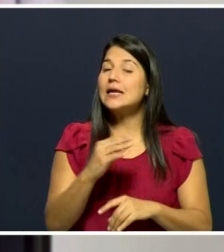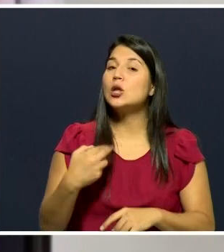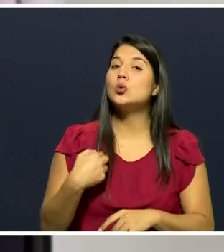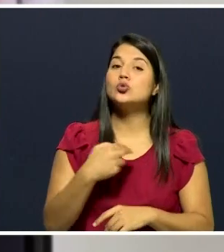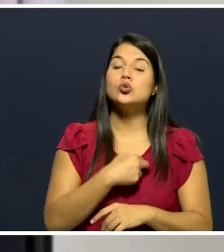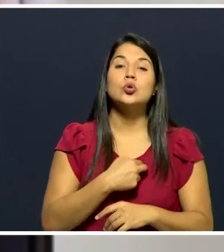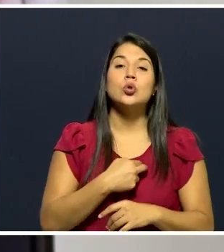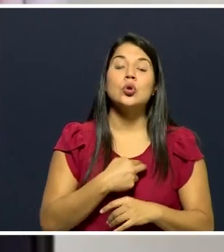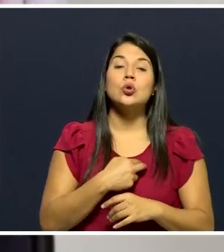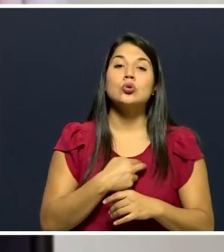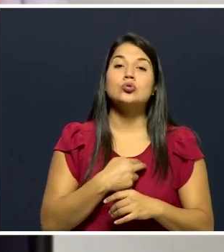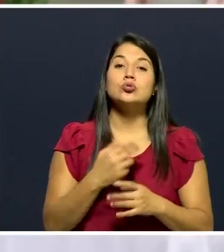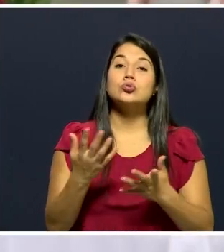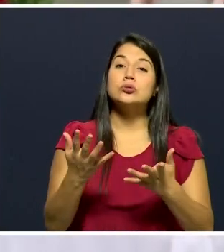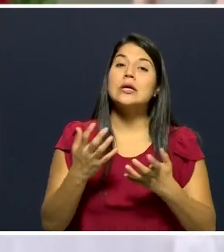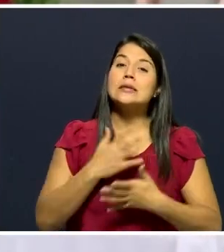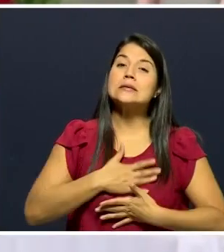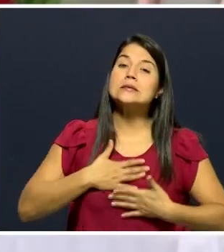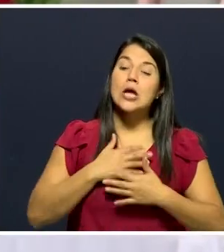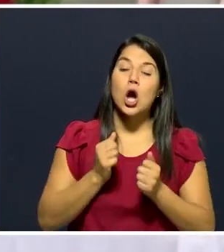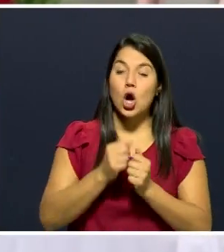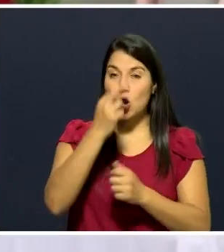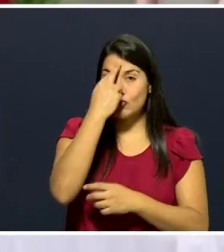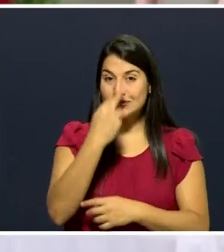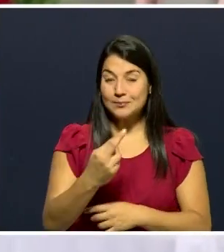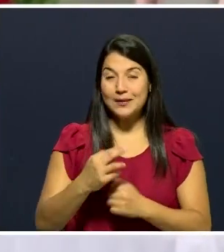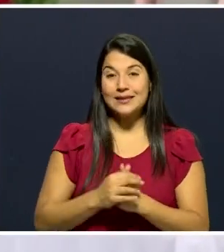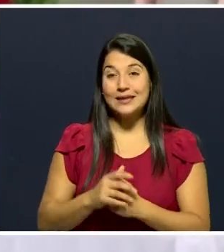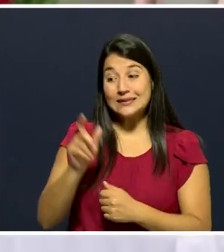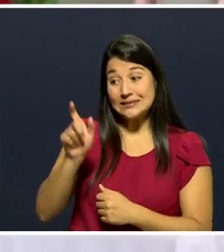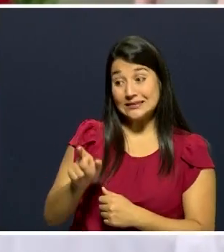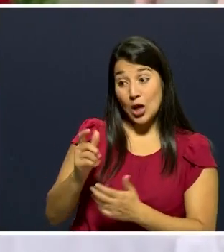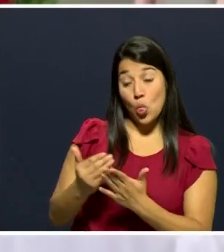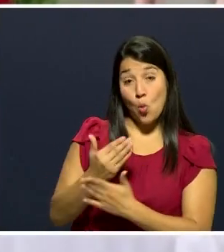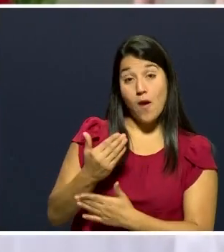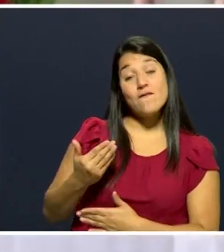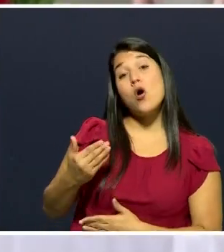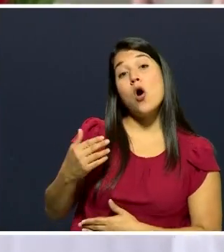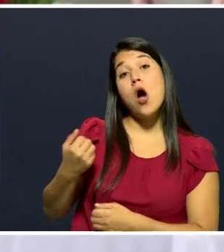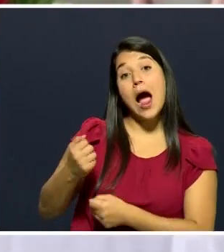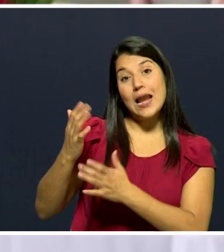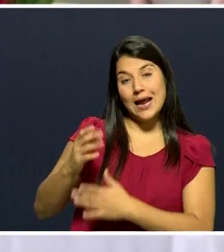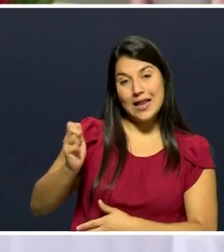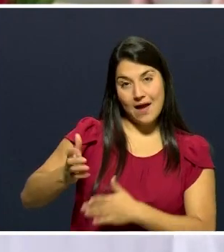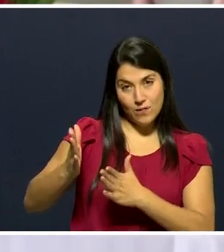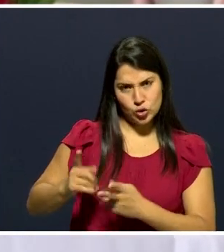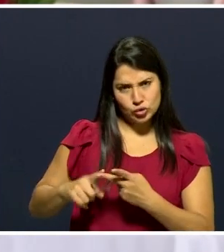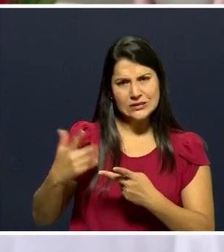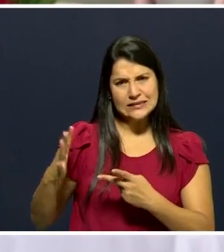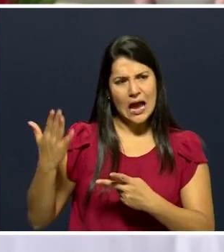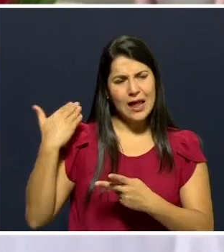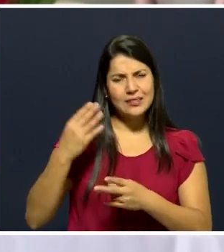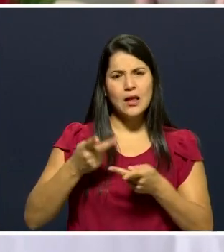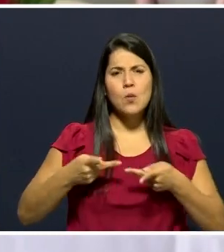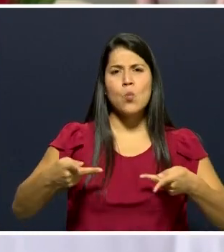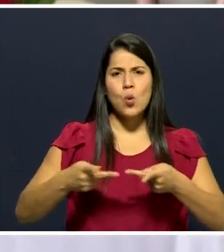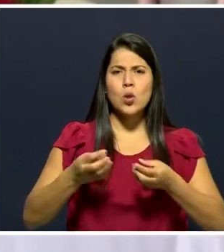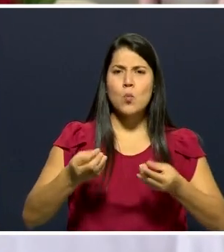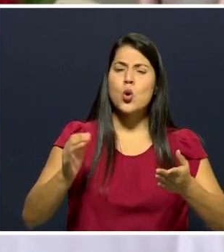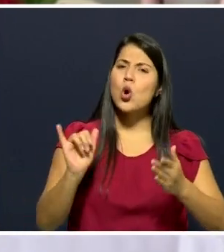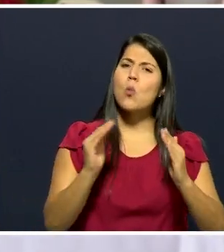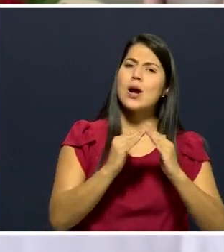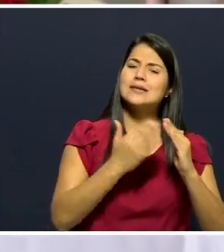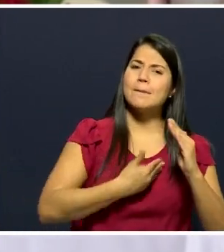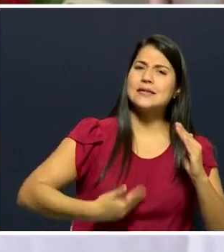vivir con respeto. El nuevo alcalde es abogado y ha trabajado en puestos públicos como en Casa Presidencial y el